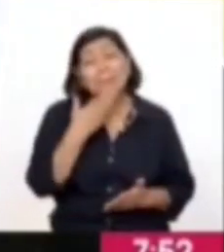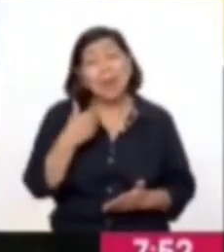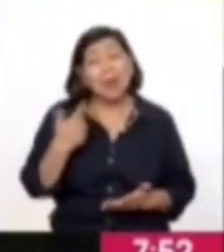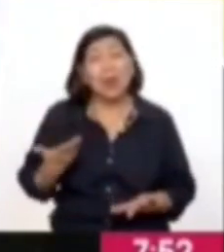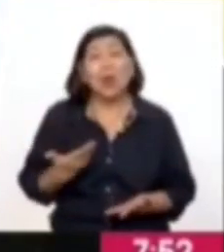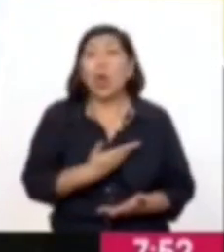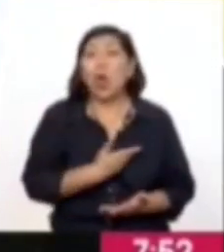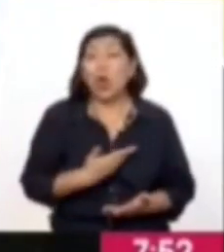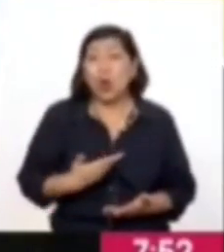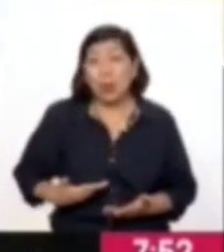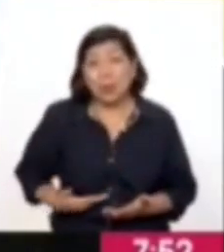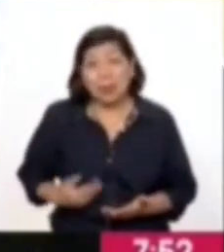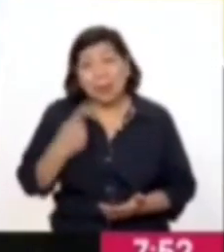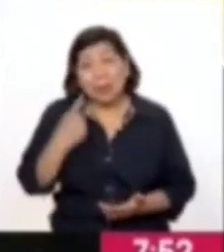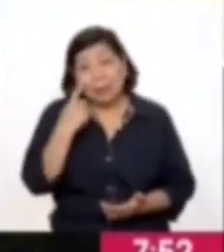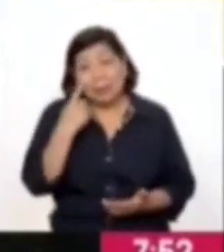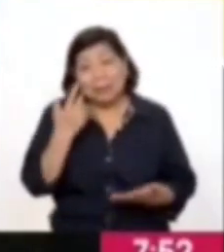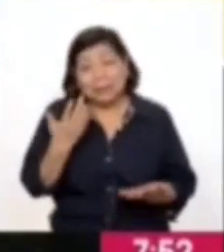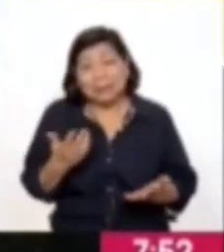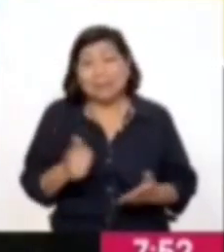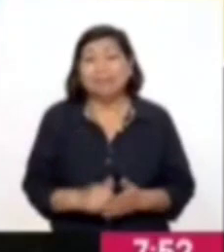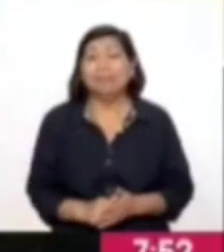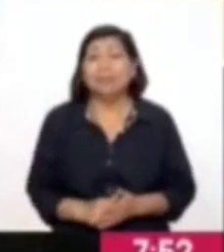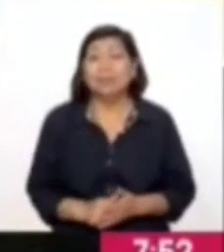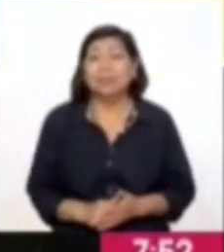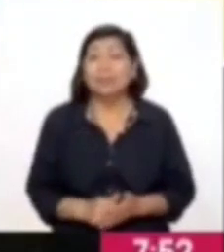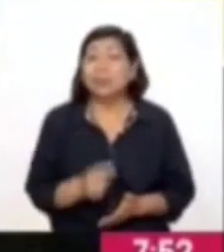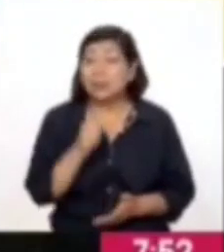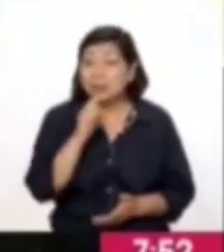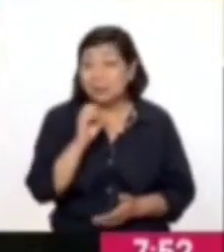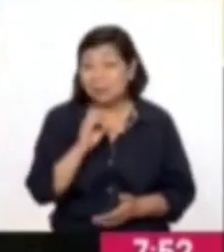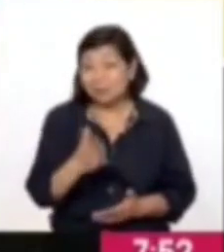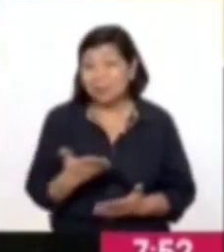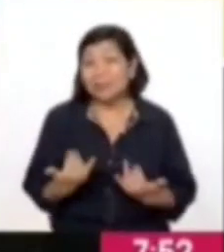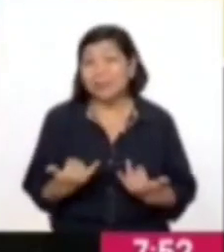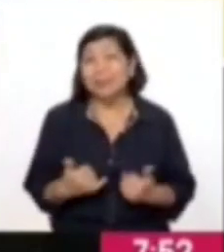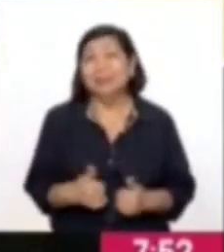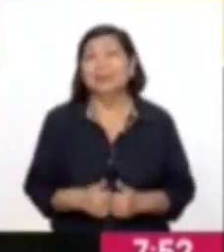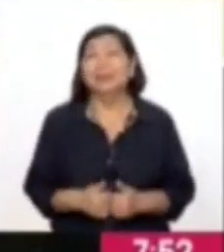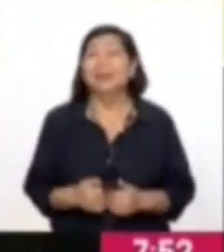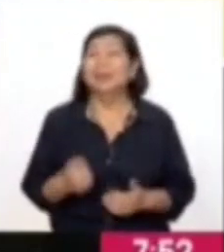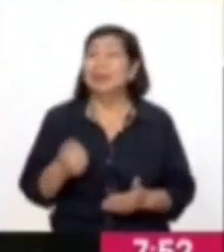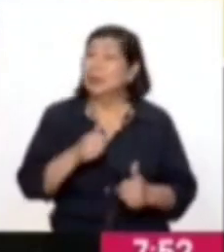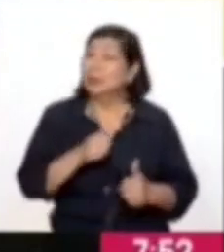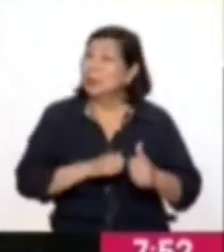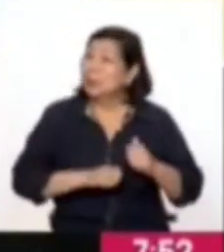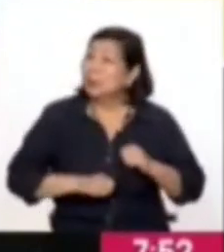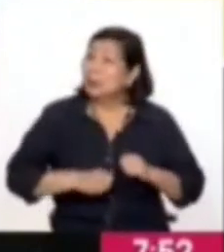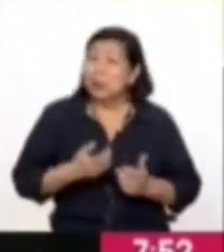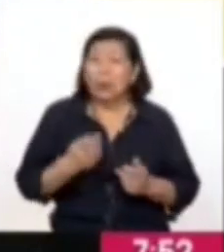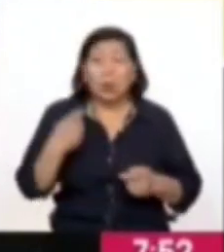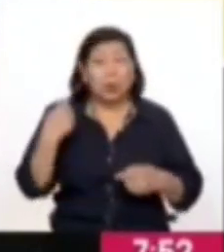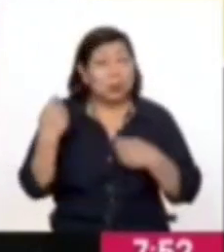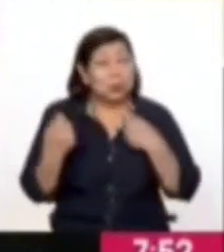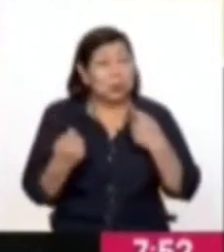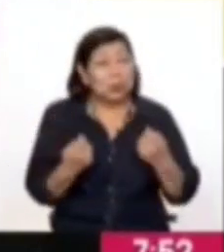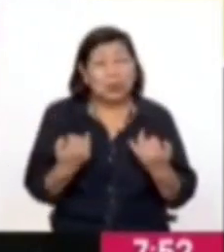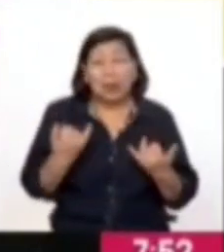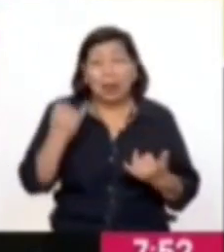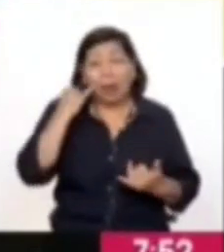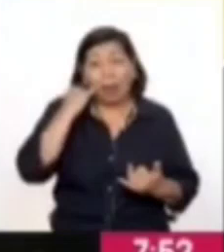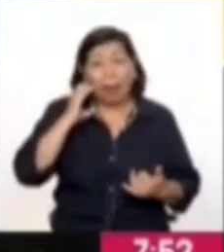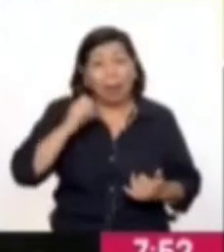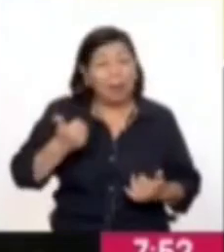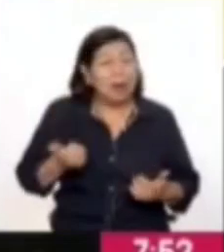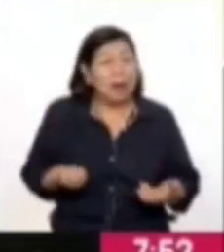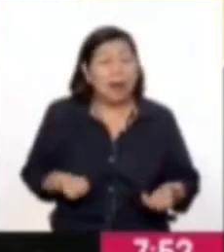que el gobierno mire lo que está sucediendo y que, como tú bien lo has dicho, golpea el turismo, y acá en Ica